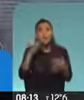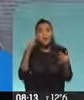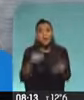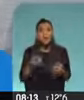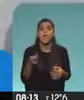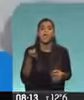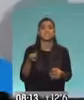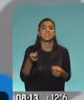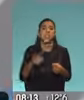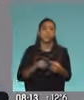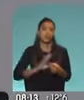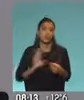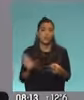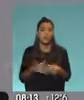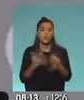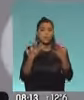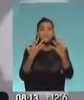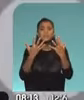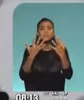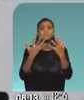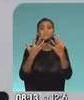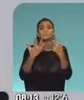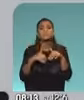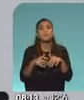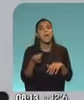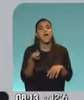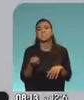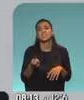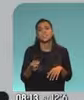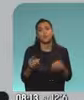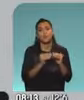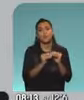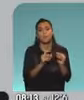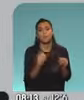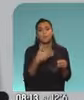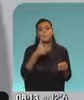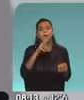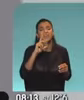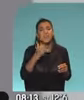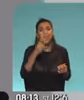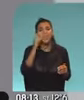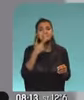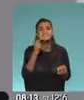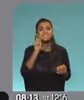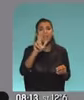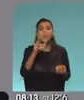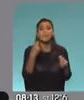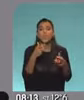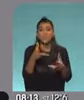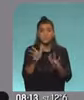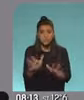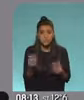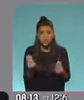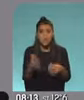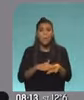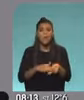un asesinato. El sistema asesinó a nuestra compañera María Esther. ¿Y por qué decimos esto? ¿En qué